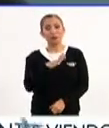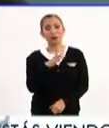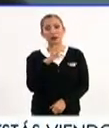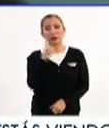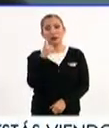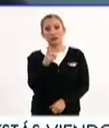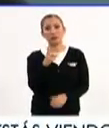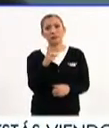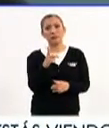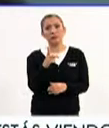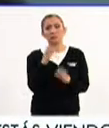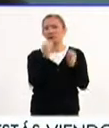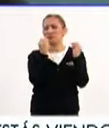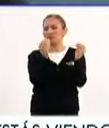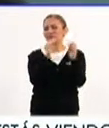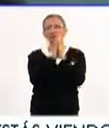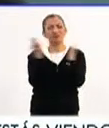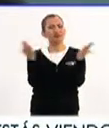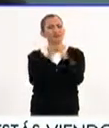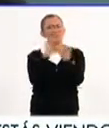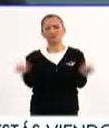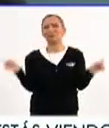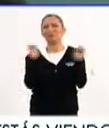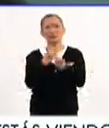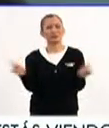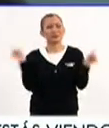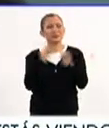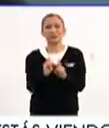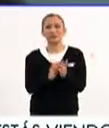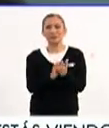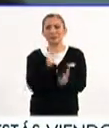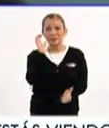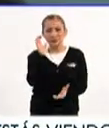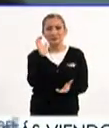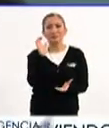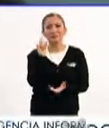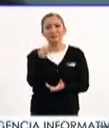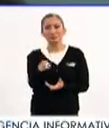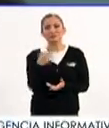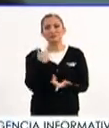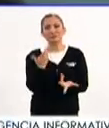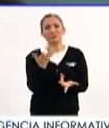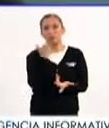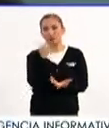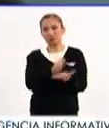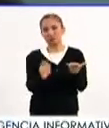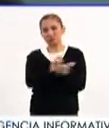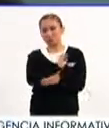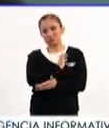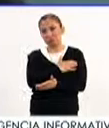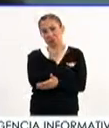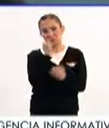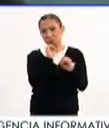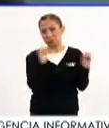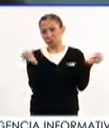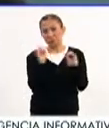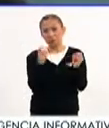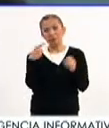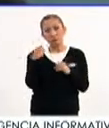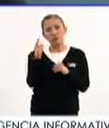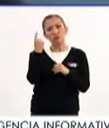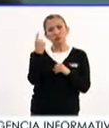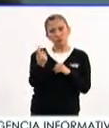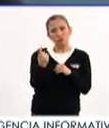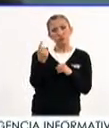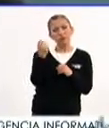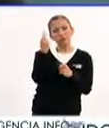existen miles de libros, pero miles. Claro. La mayoría naturalmente no están escritos en español, pero un buen